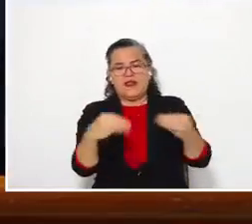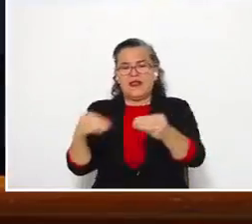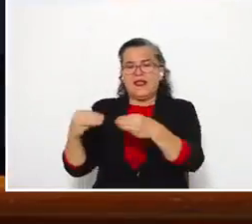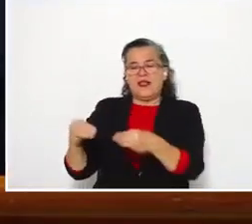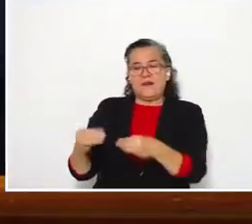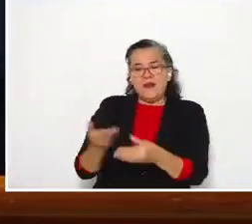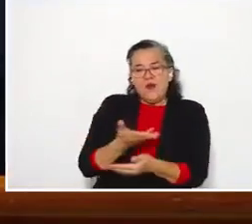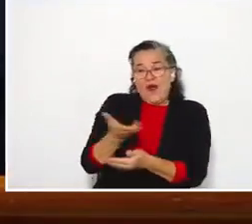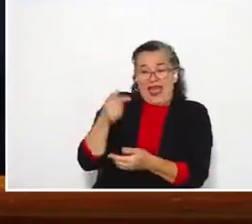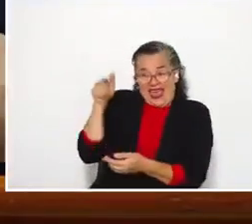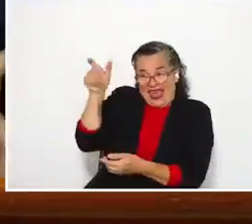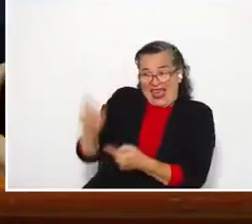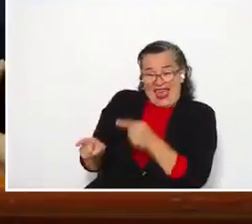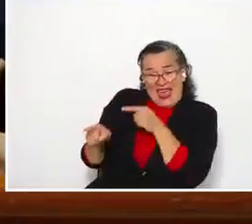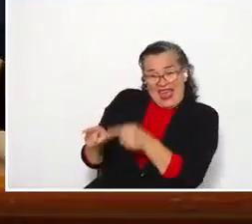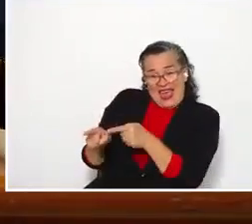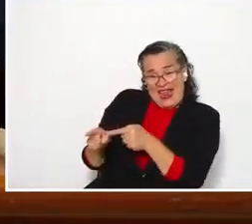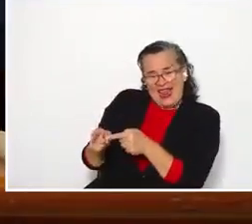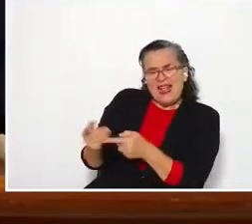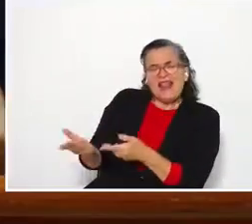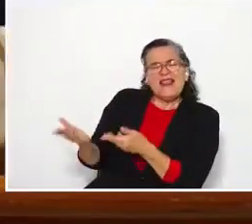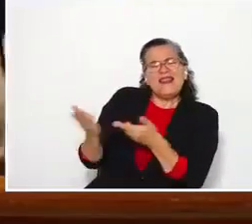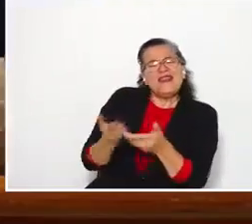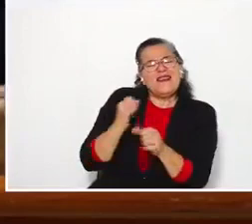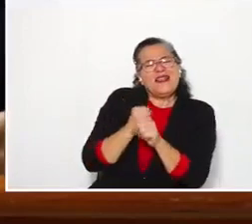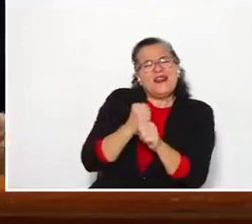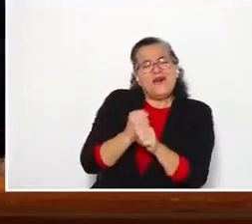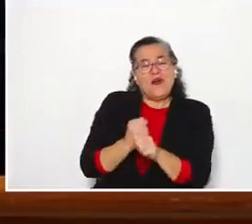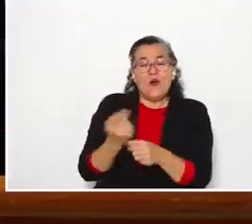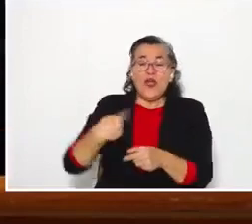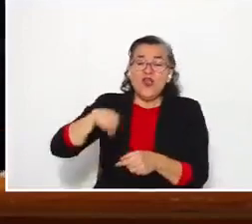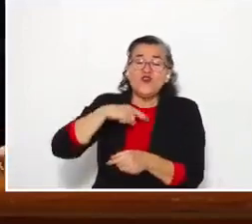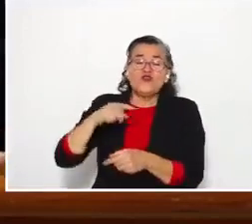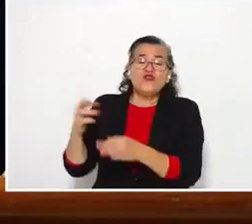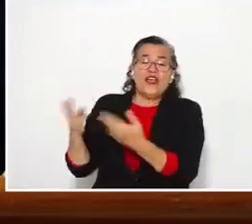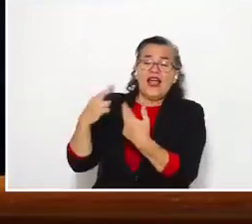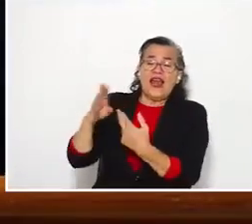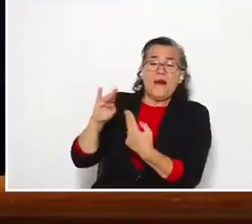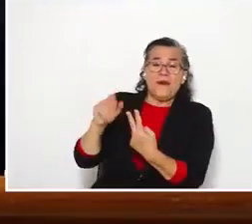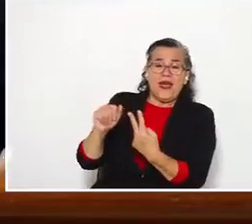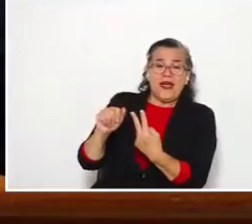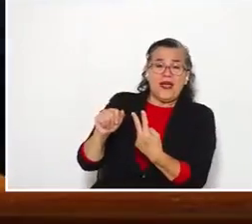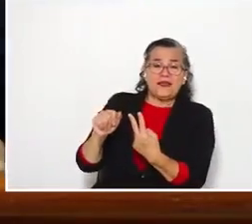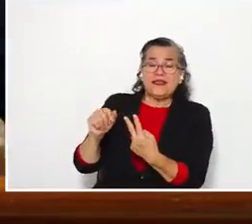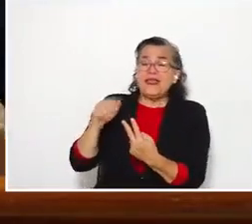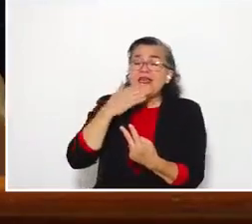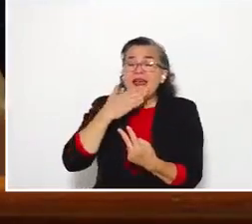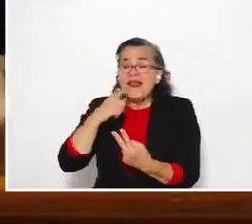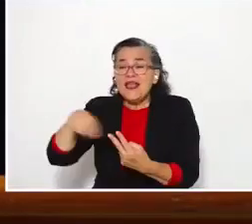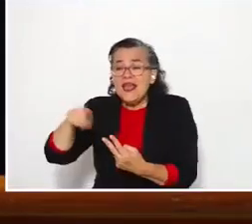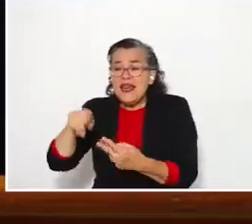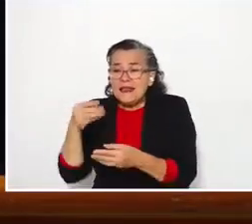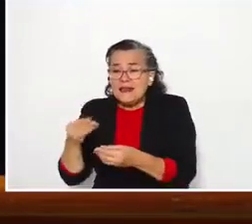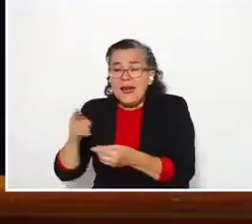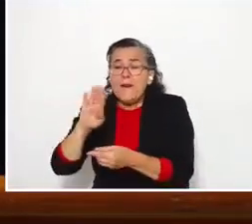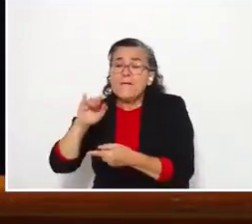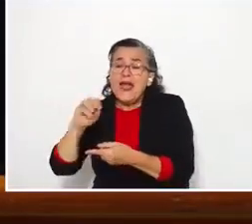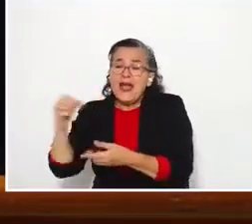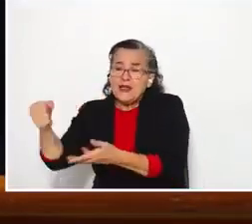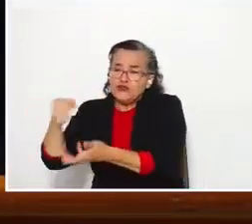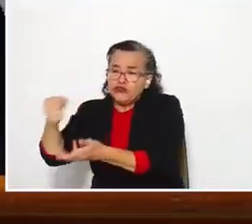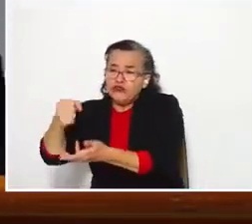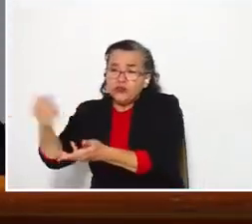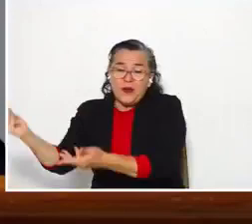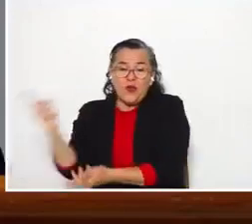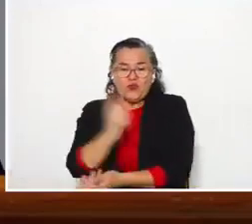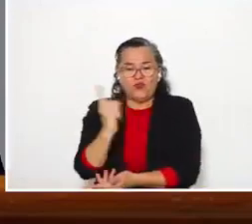le da trabajo a mucha gente y nos da beca a nosotros y nos da beca a muchachos indígenas para que vayan al colegio. Esas son las personas, yo